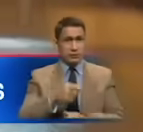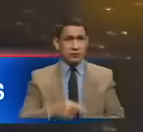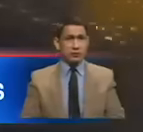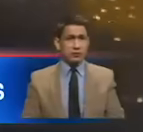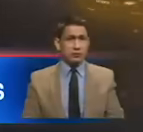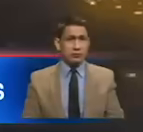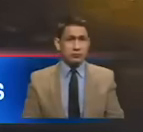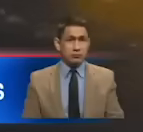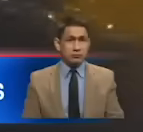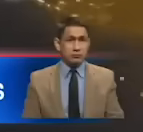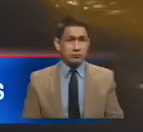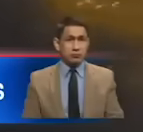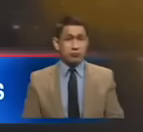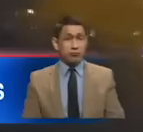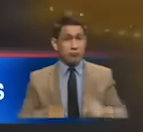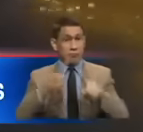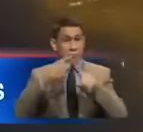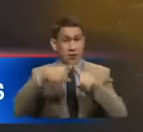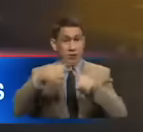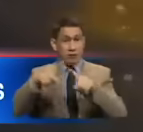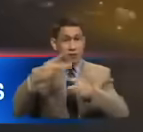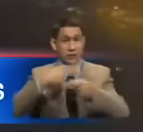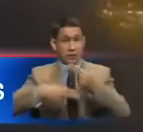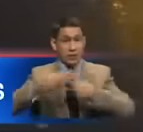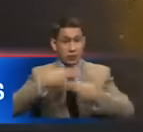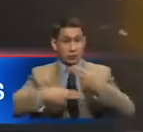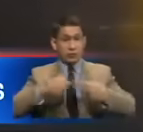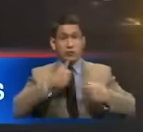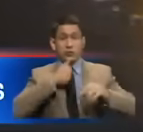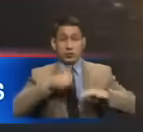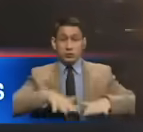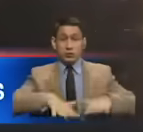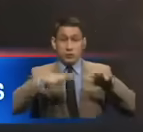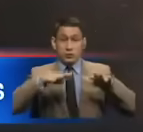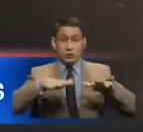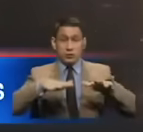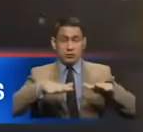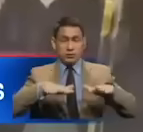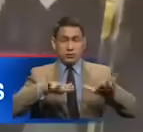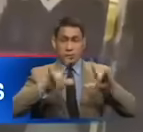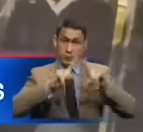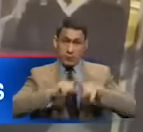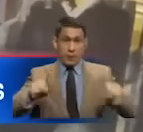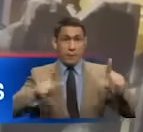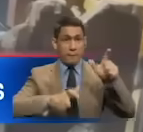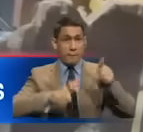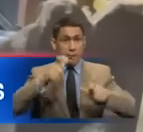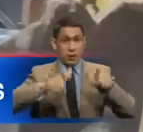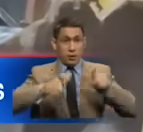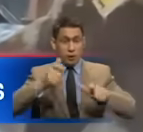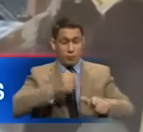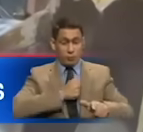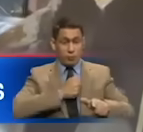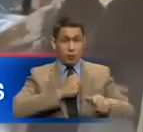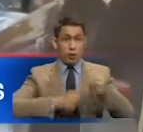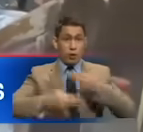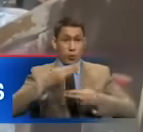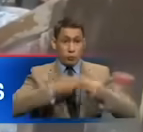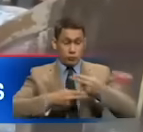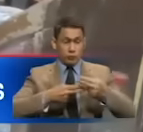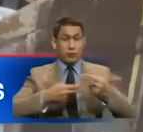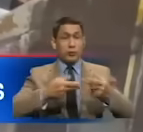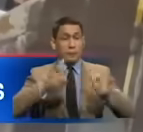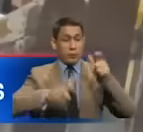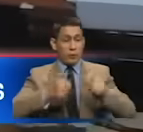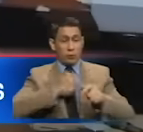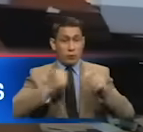salud. Los negocios aledaños se inundaron, sin embargo los propietarios tuvieron que improvisar para evitar que sus enseres se vuelvan